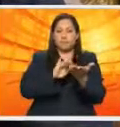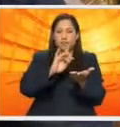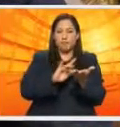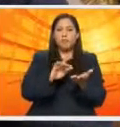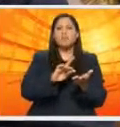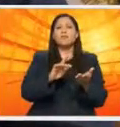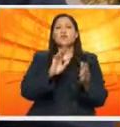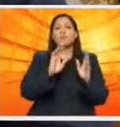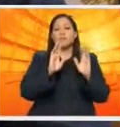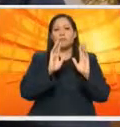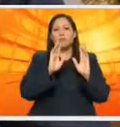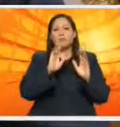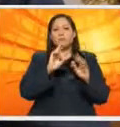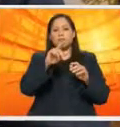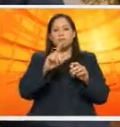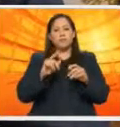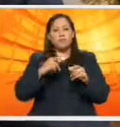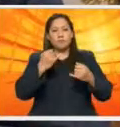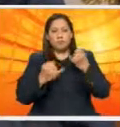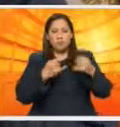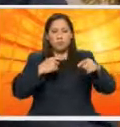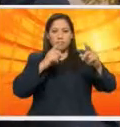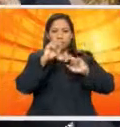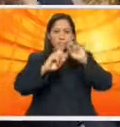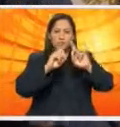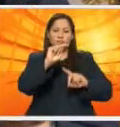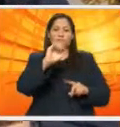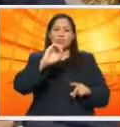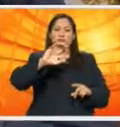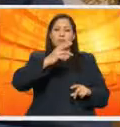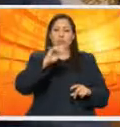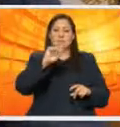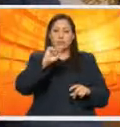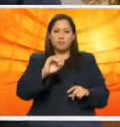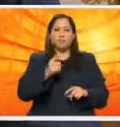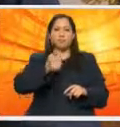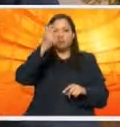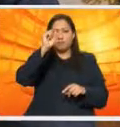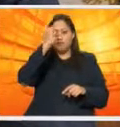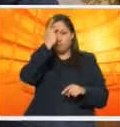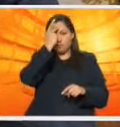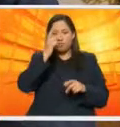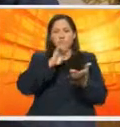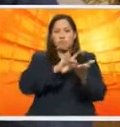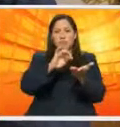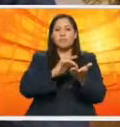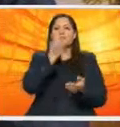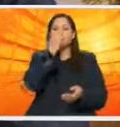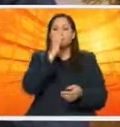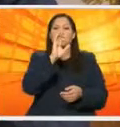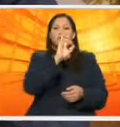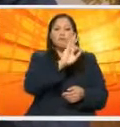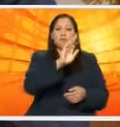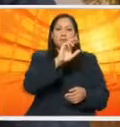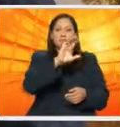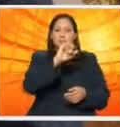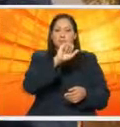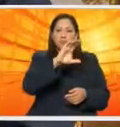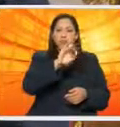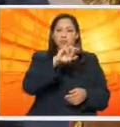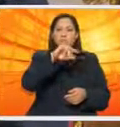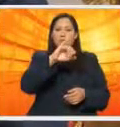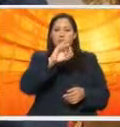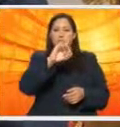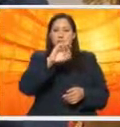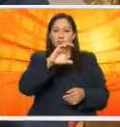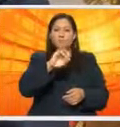en el Tochito, que se llevó a cabo en San Luis Potosí, con la participación de la Escuela Francisco Nicodemo de la